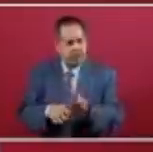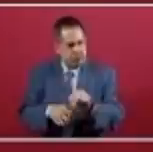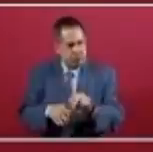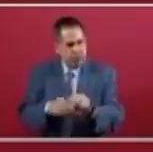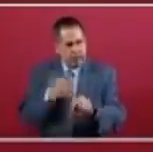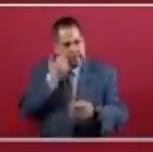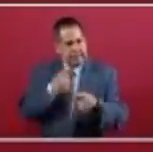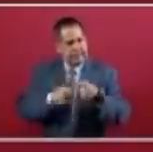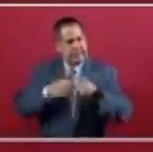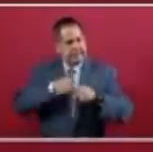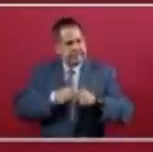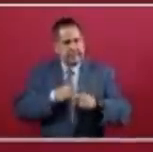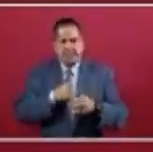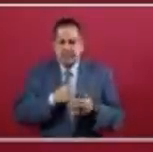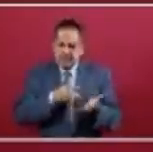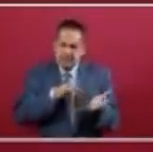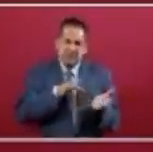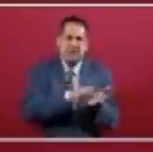sin